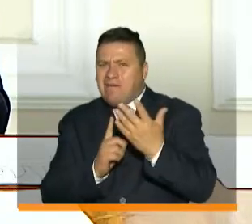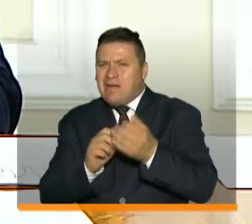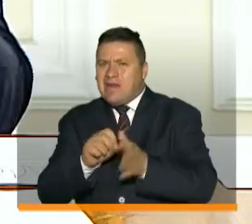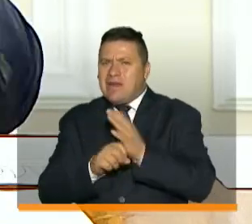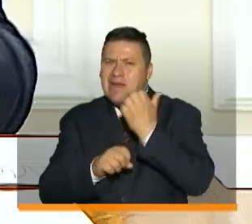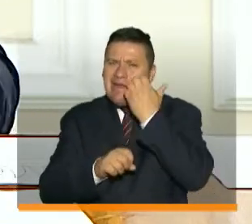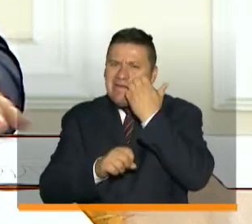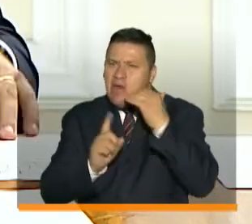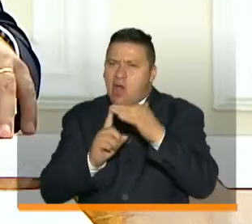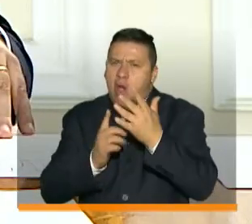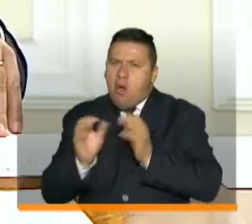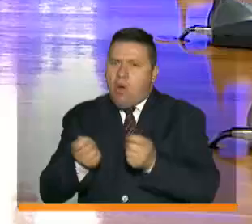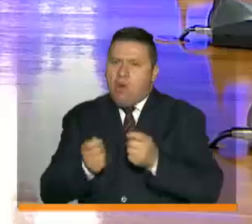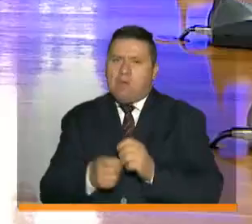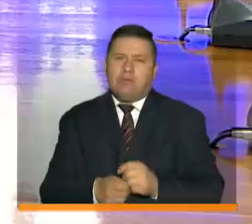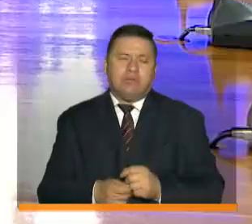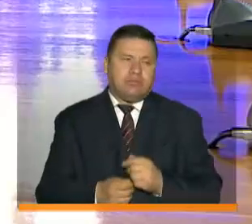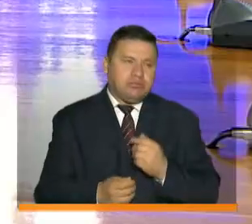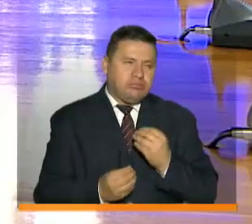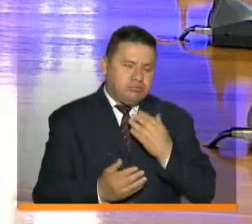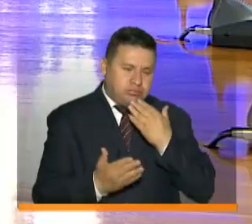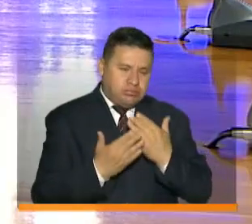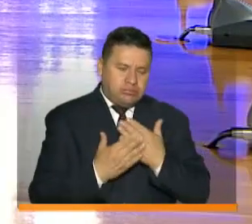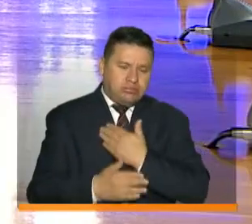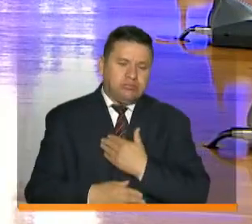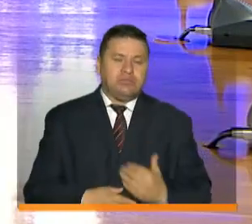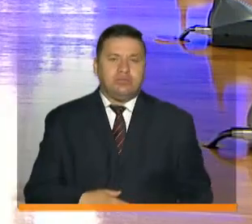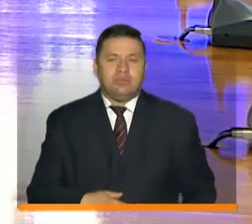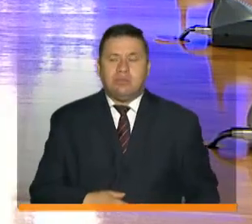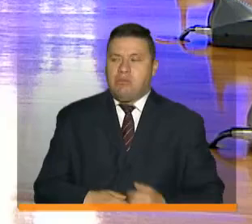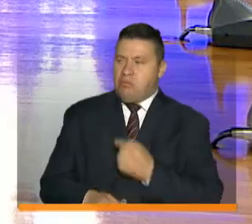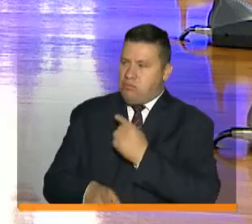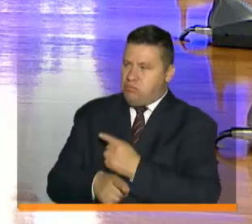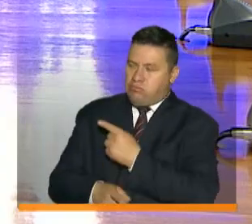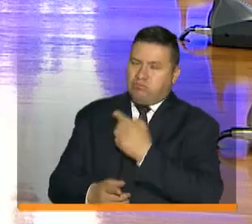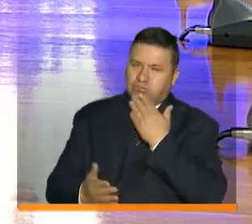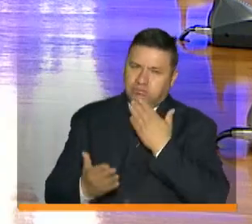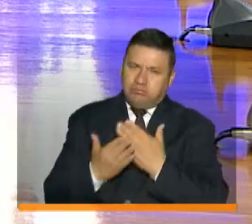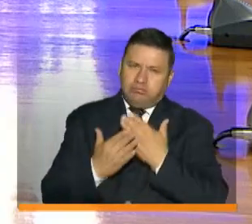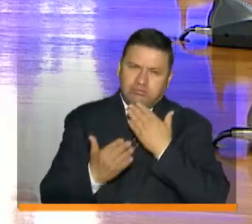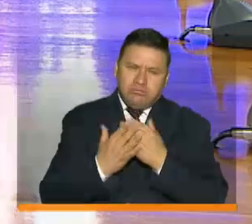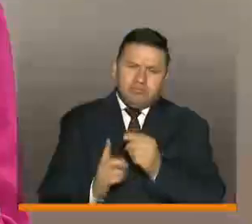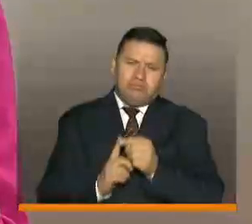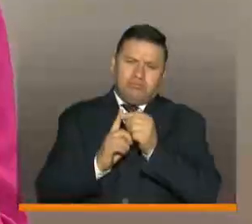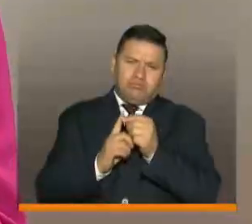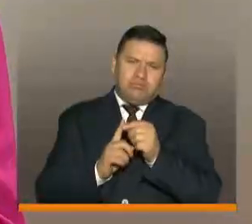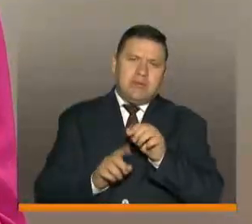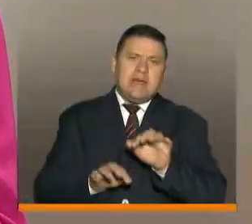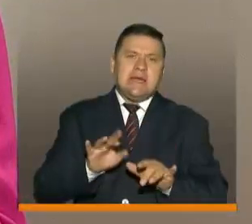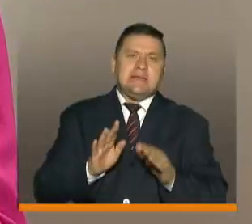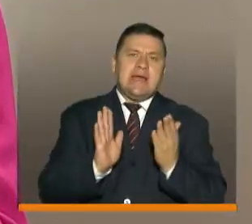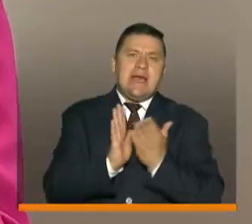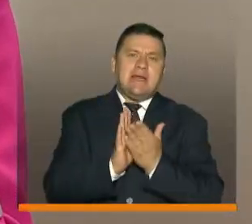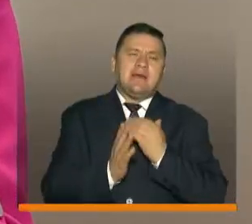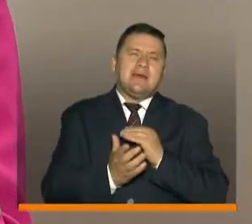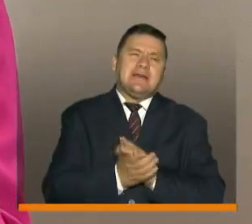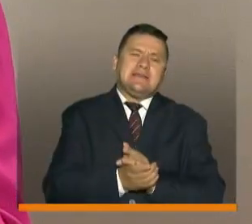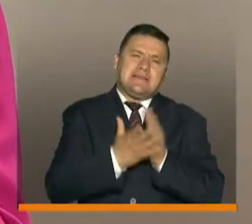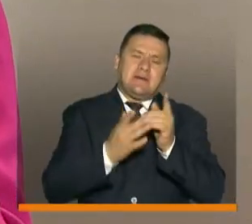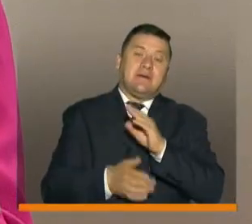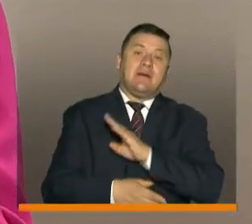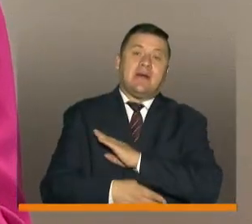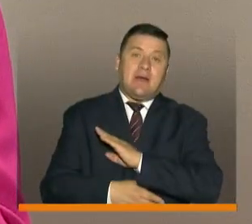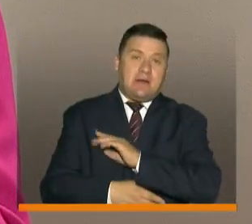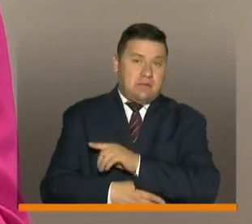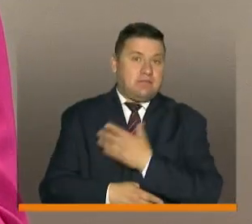la enfermedad. La escuchamos. Muchas gracias, presidente, y como usted menciona, un agradecimiento muy especial a los secretarios de educación,